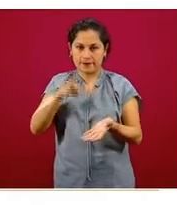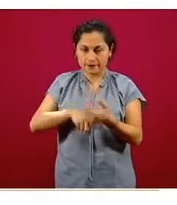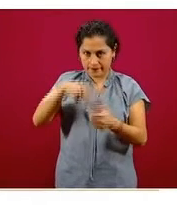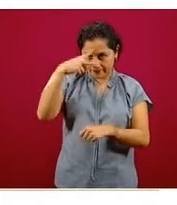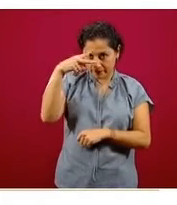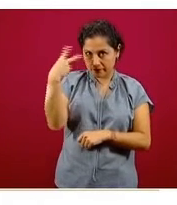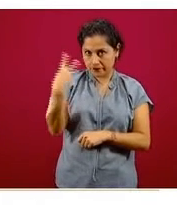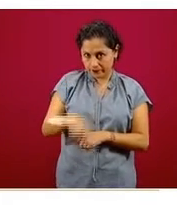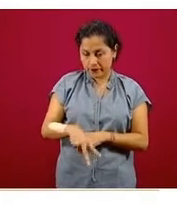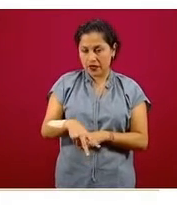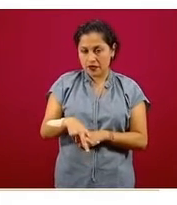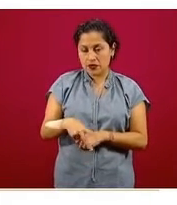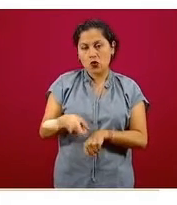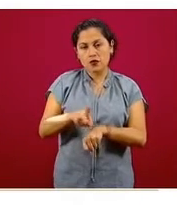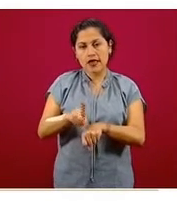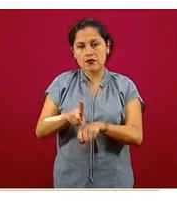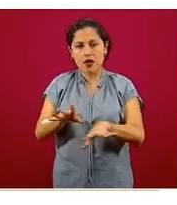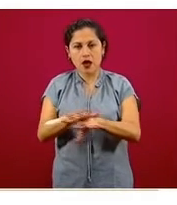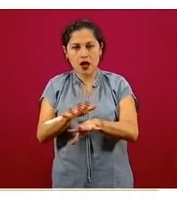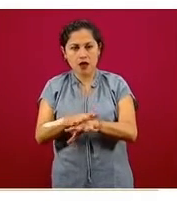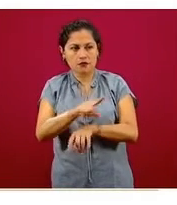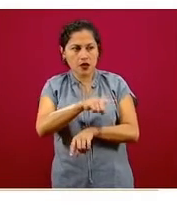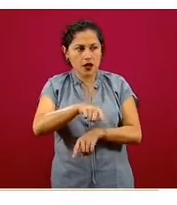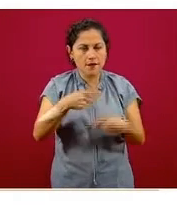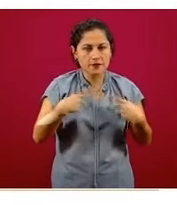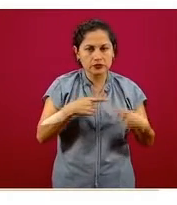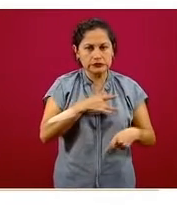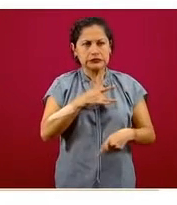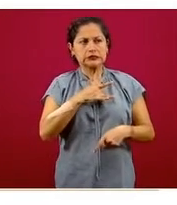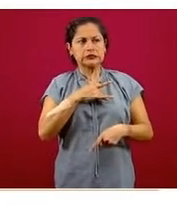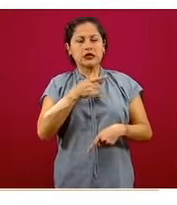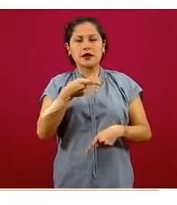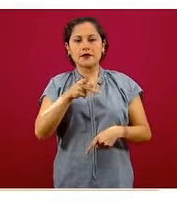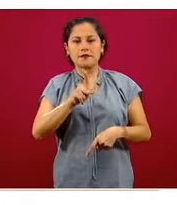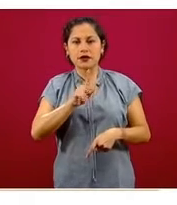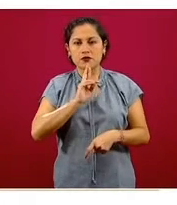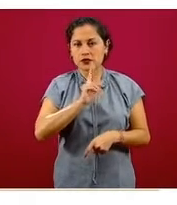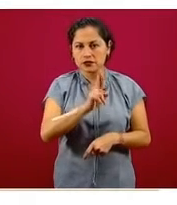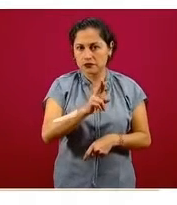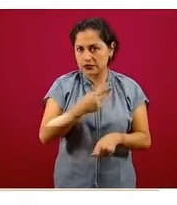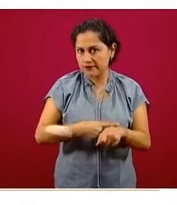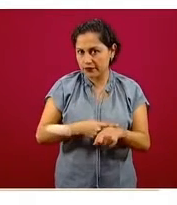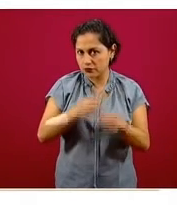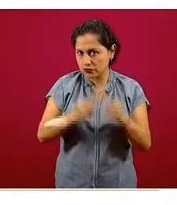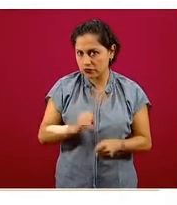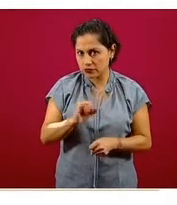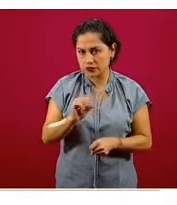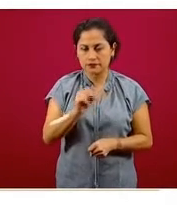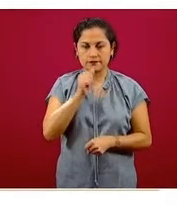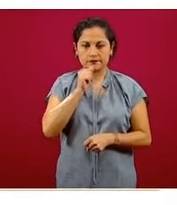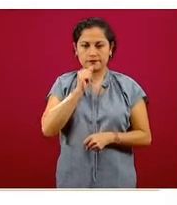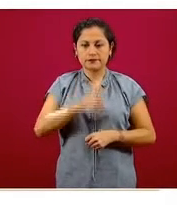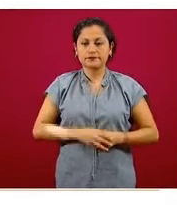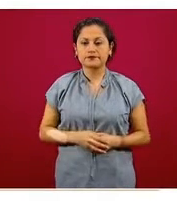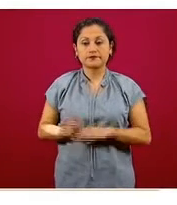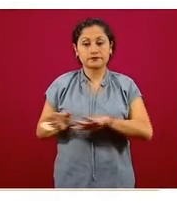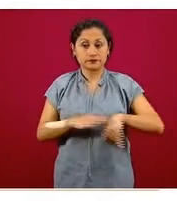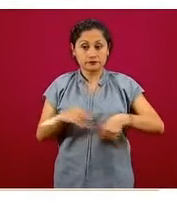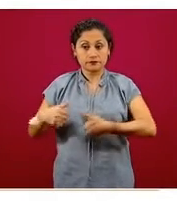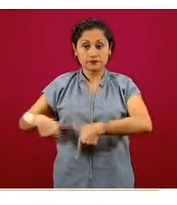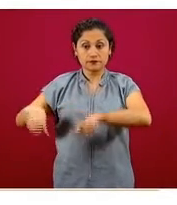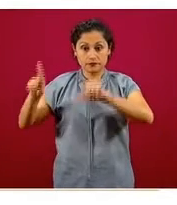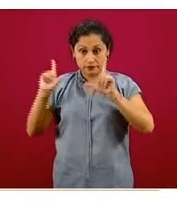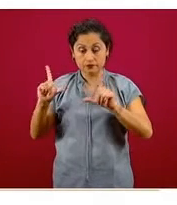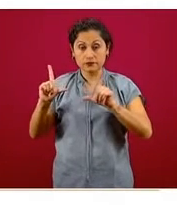integrar todos los aún sospechosos. Veamos la siguiente diapositiva, es la distribución de estos